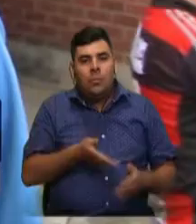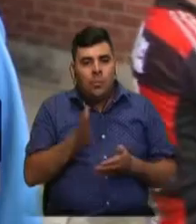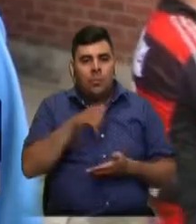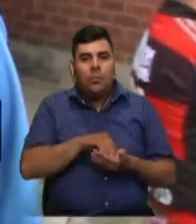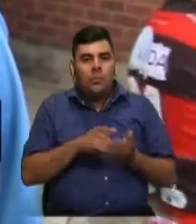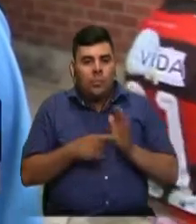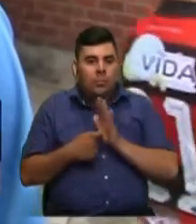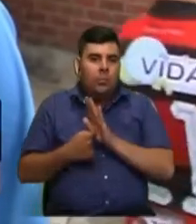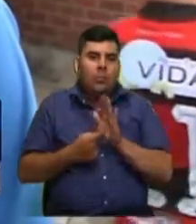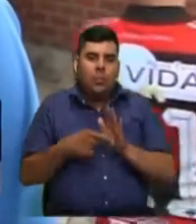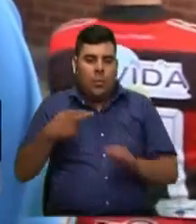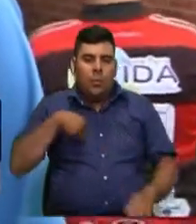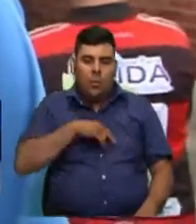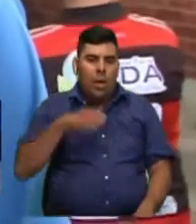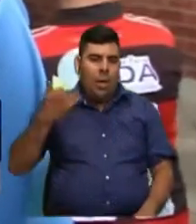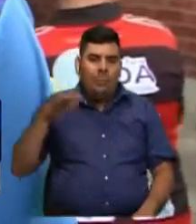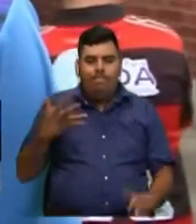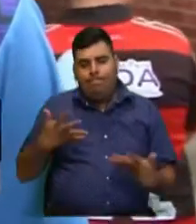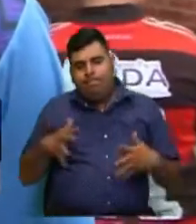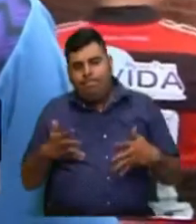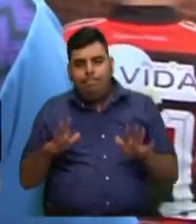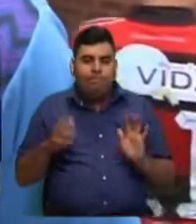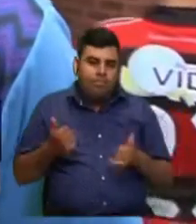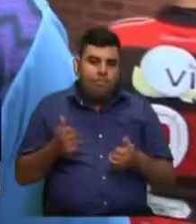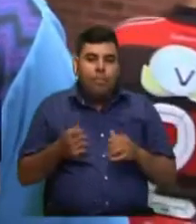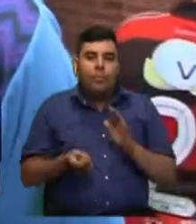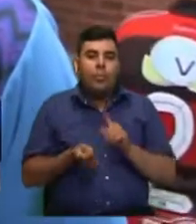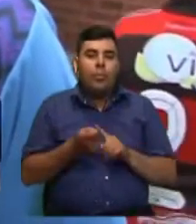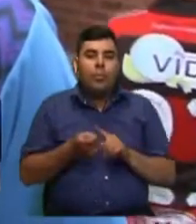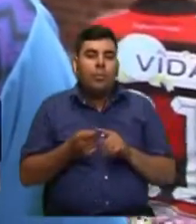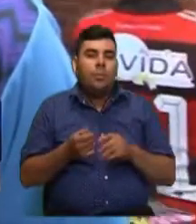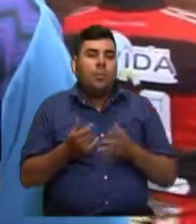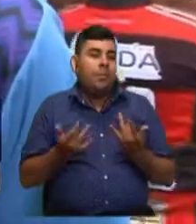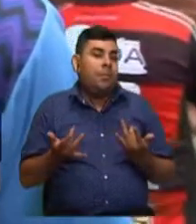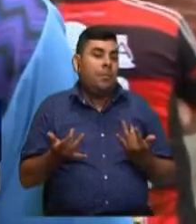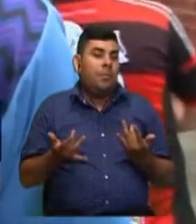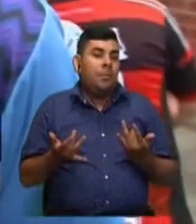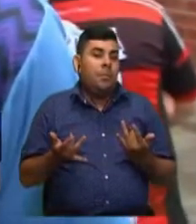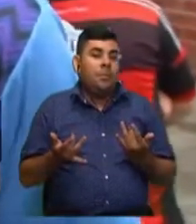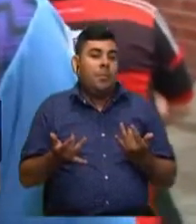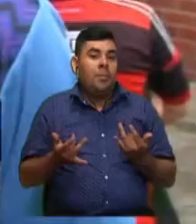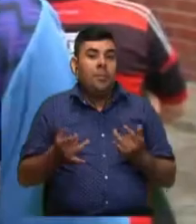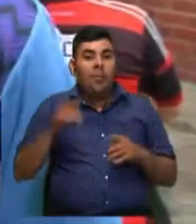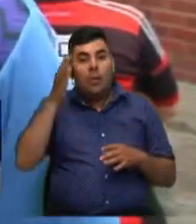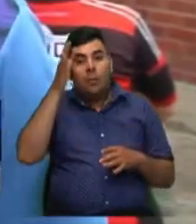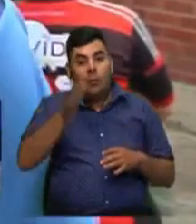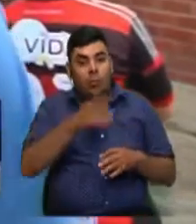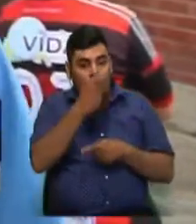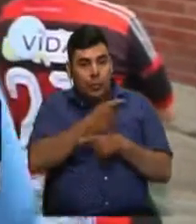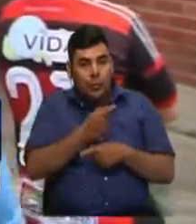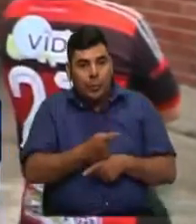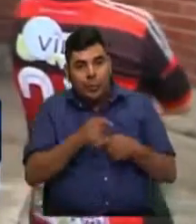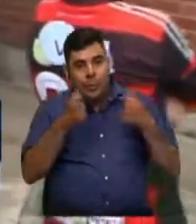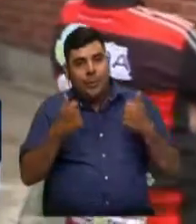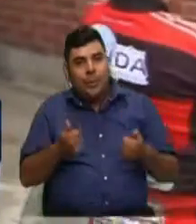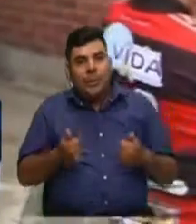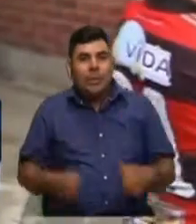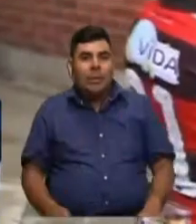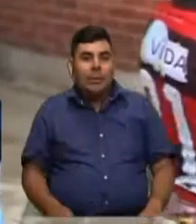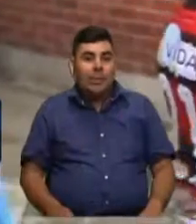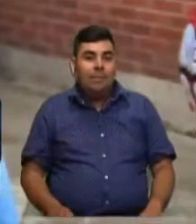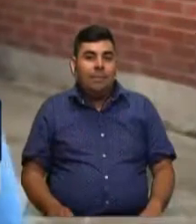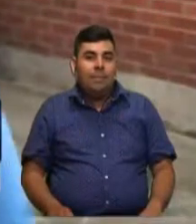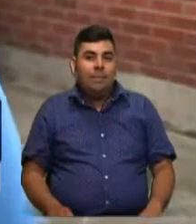lo regular que fuimos durante todo el año y esperemos que las cosas se nos concreten de la mejor manera en las etapas vuelvo a decir